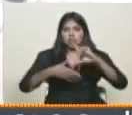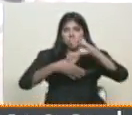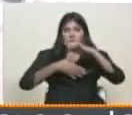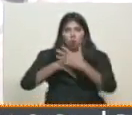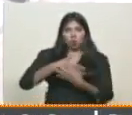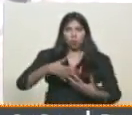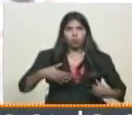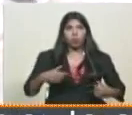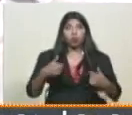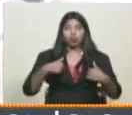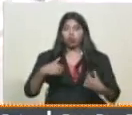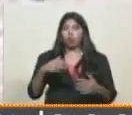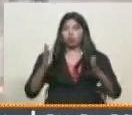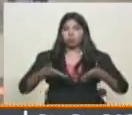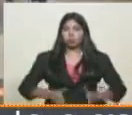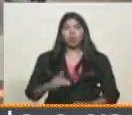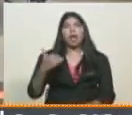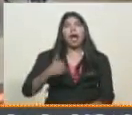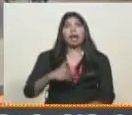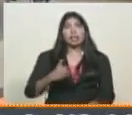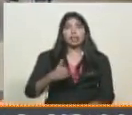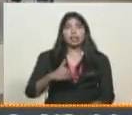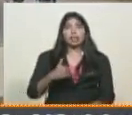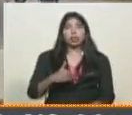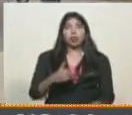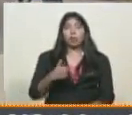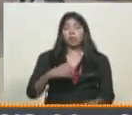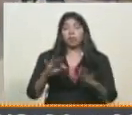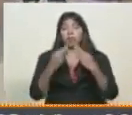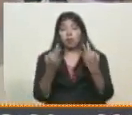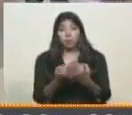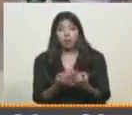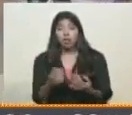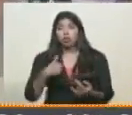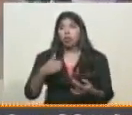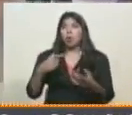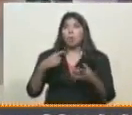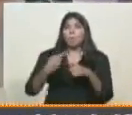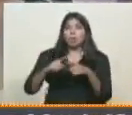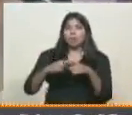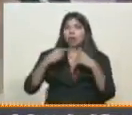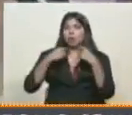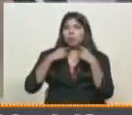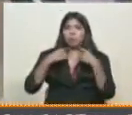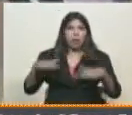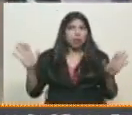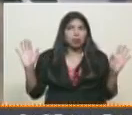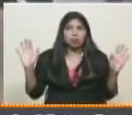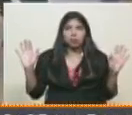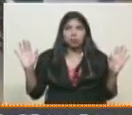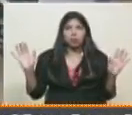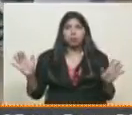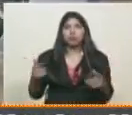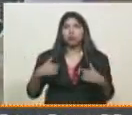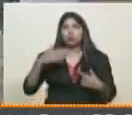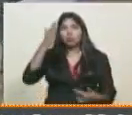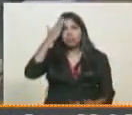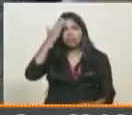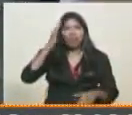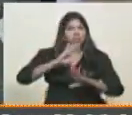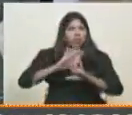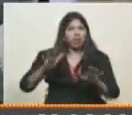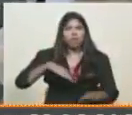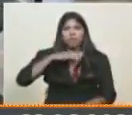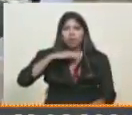particular sobre argentino mi familia ha sufrido la dictadura tengo una prima desaparecida sabemos lo que es la lucha por los derechos humanos y cuando uno ve